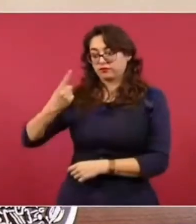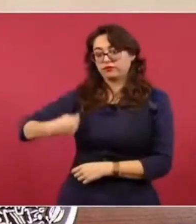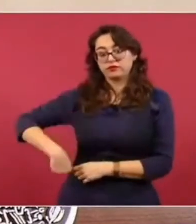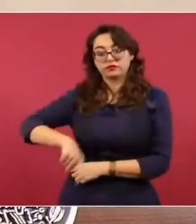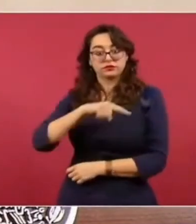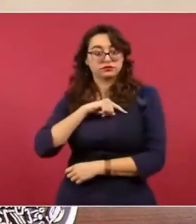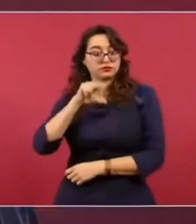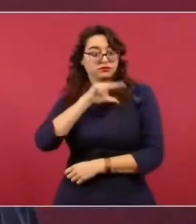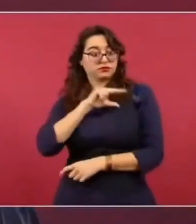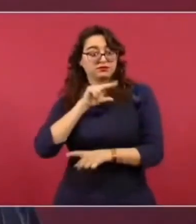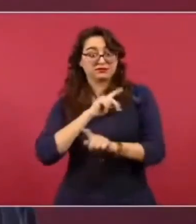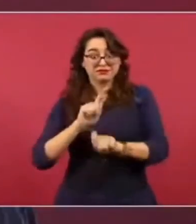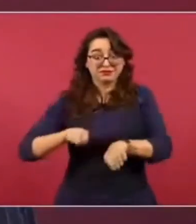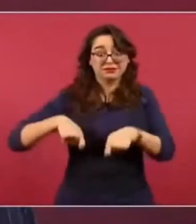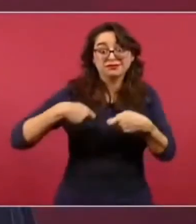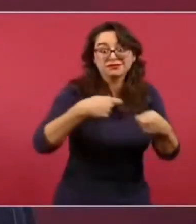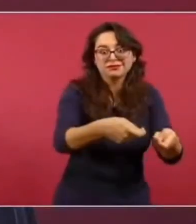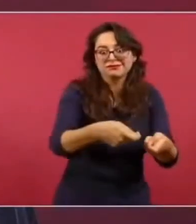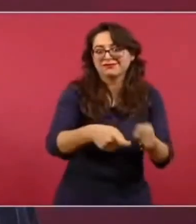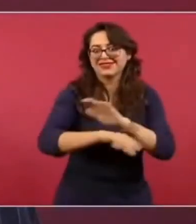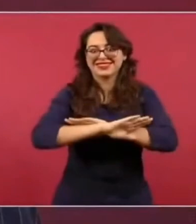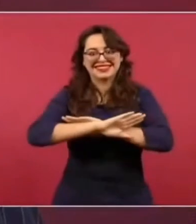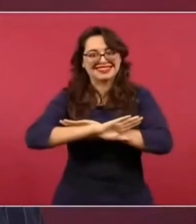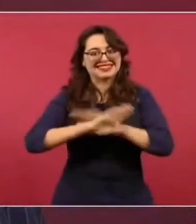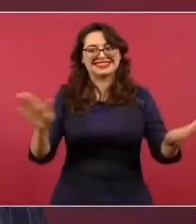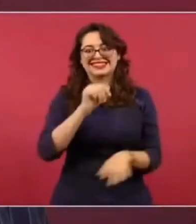Entonces, sí, fíjense,